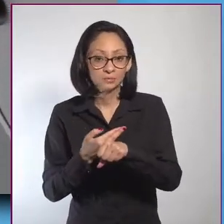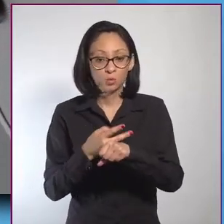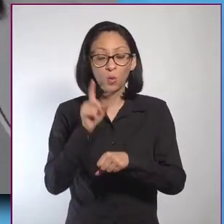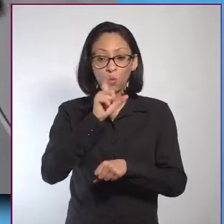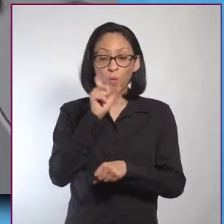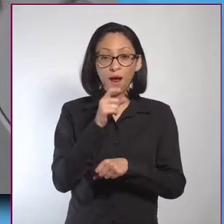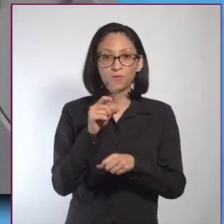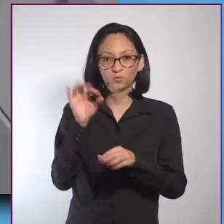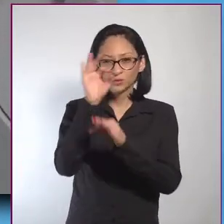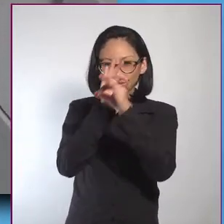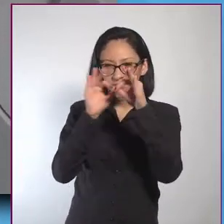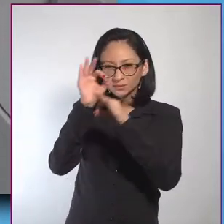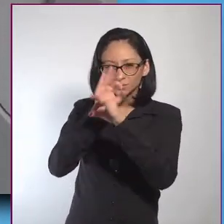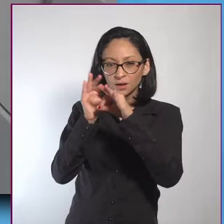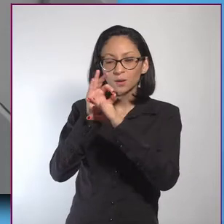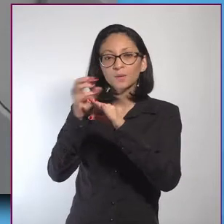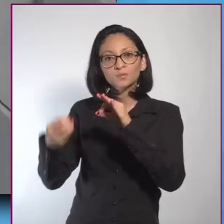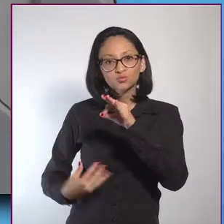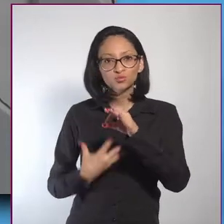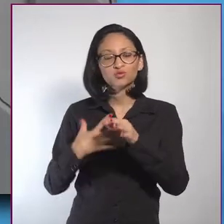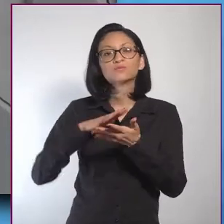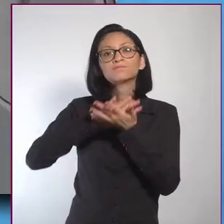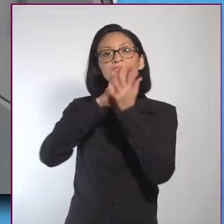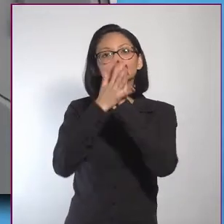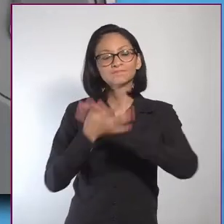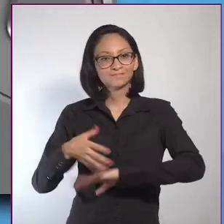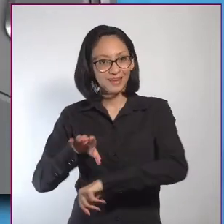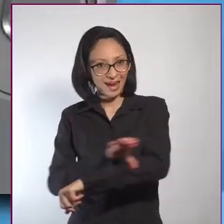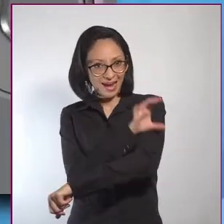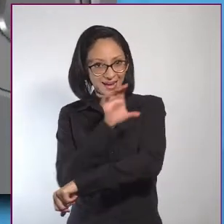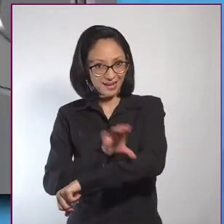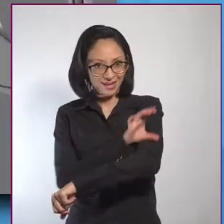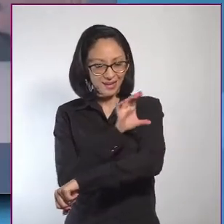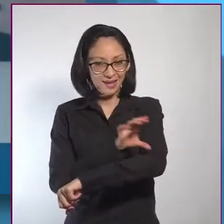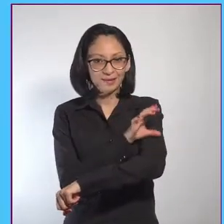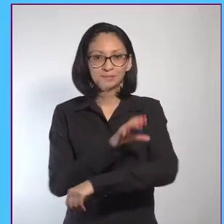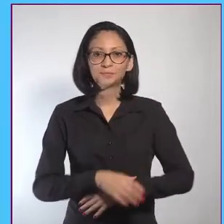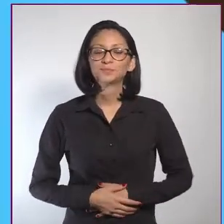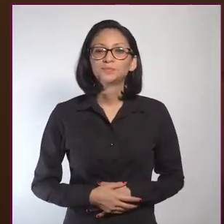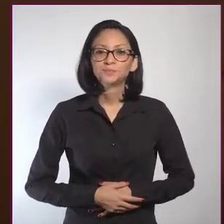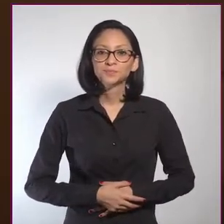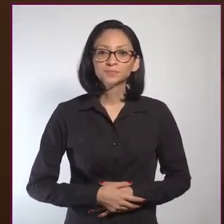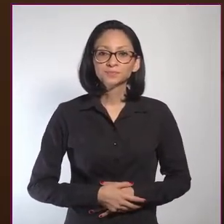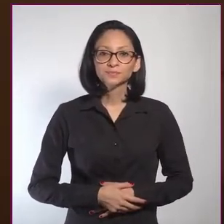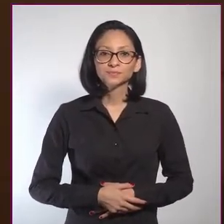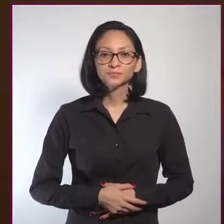glucosa a las células para que pueda ser transformada en energía.